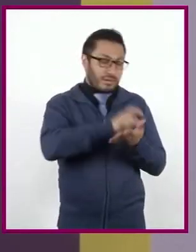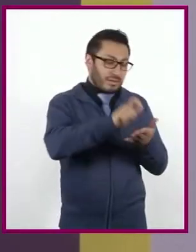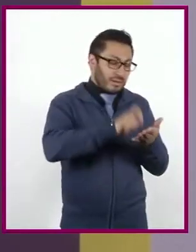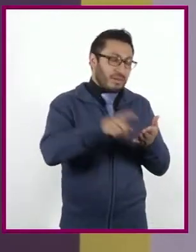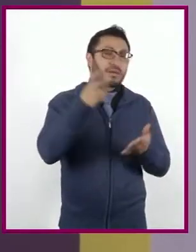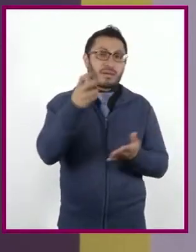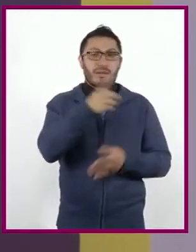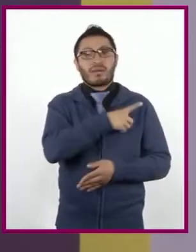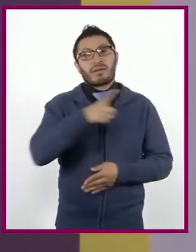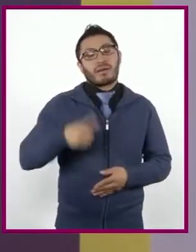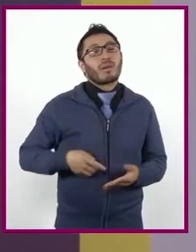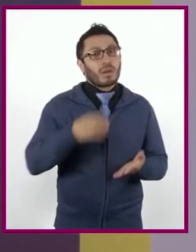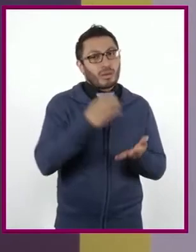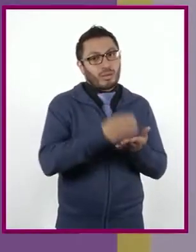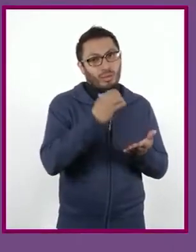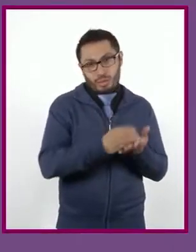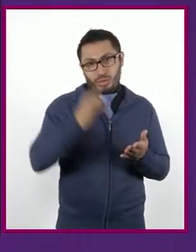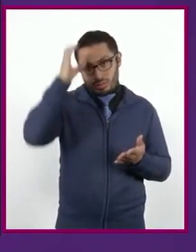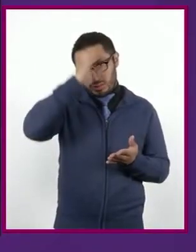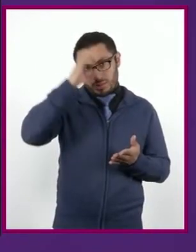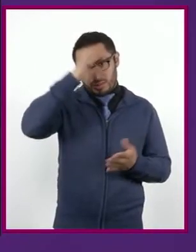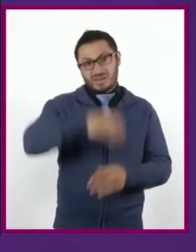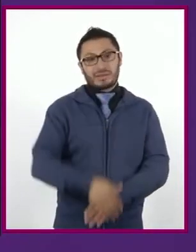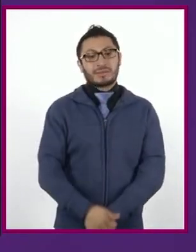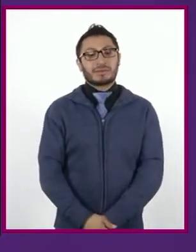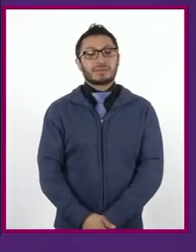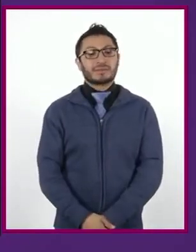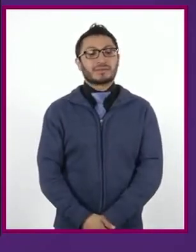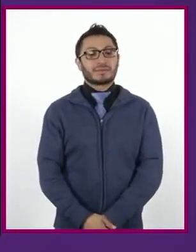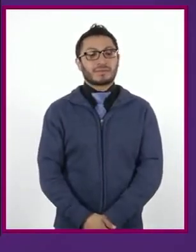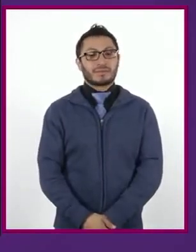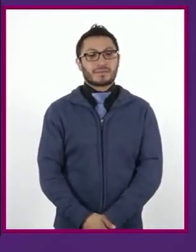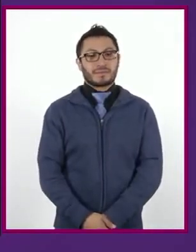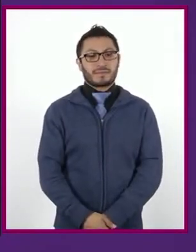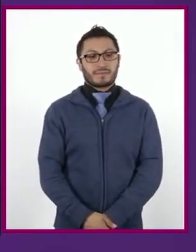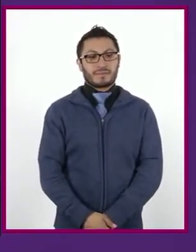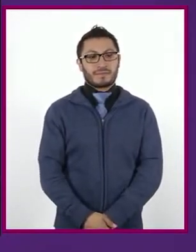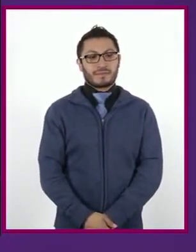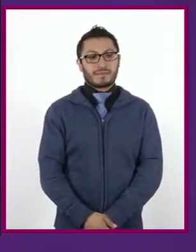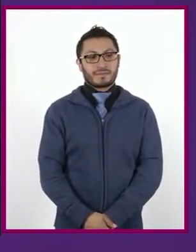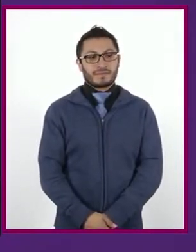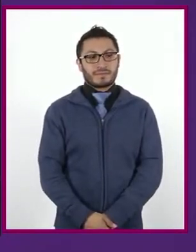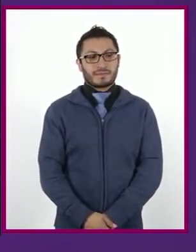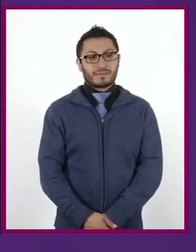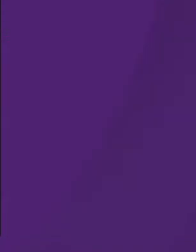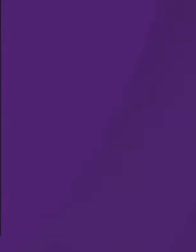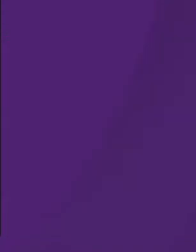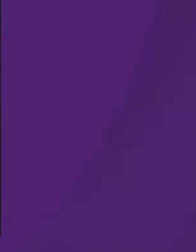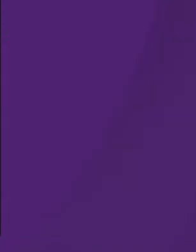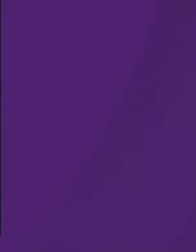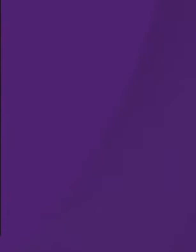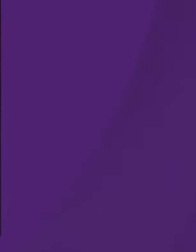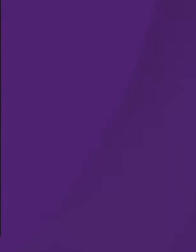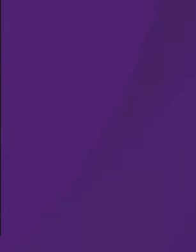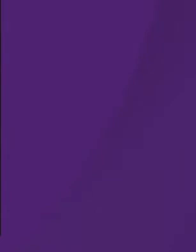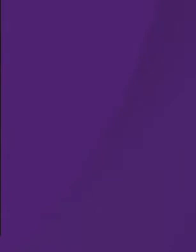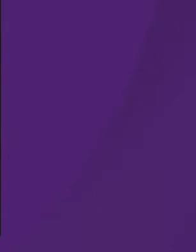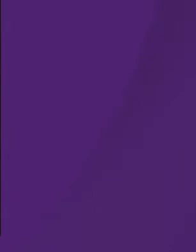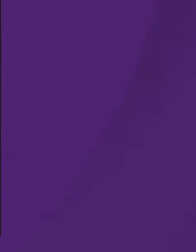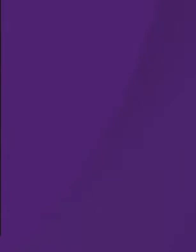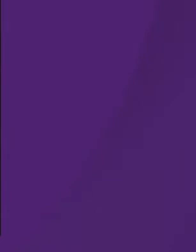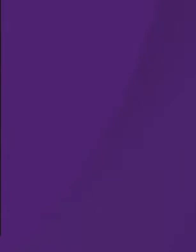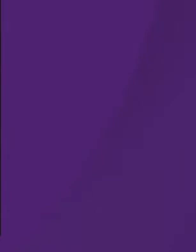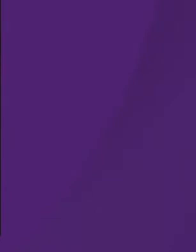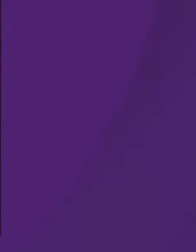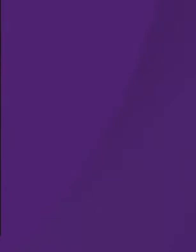en tu bitácora científica. En este programa identificaremos algunas propiedades intensivas de la materia y cómo